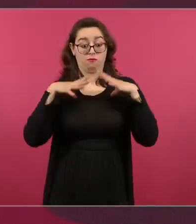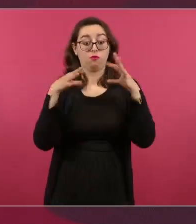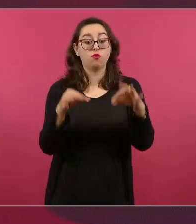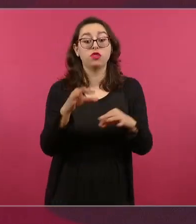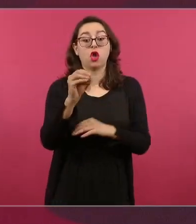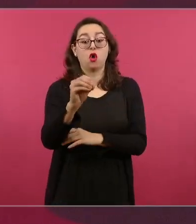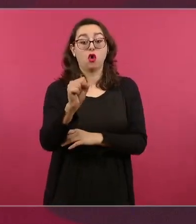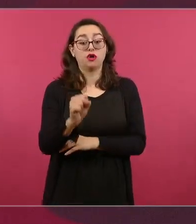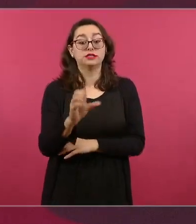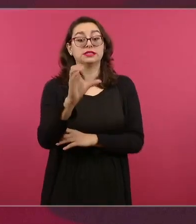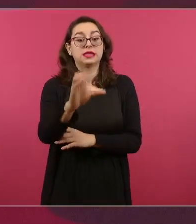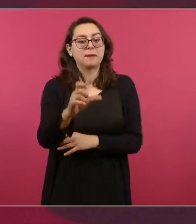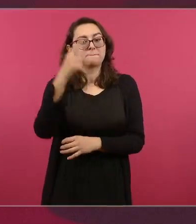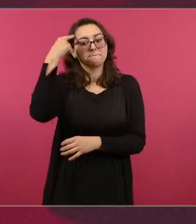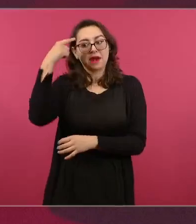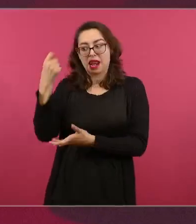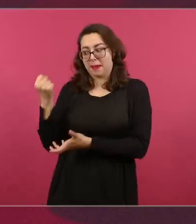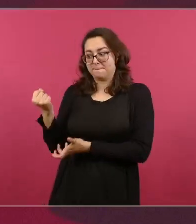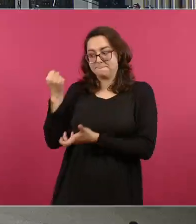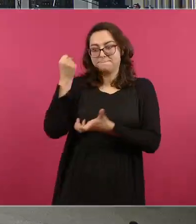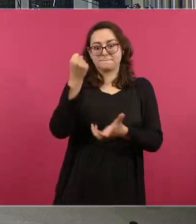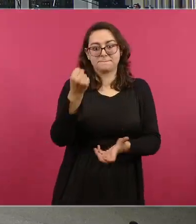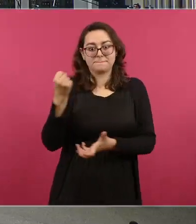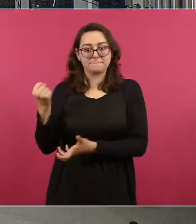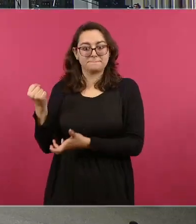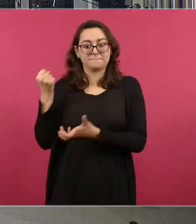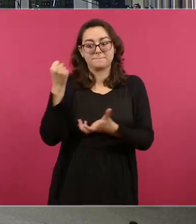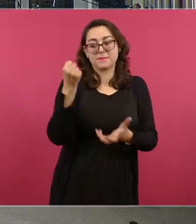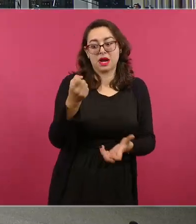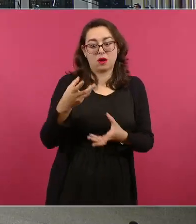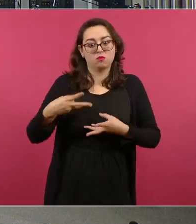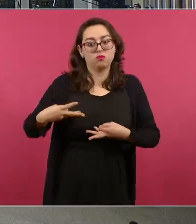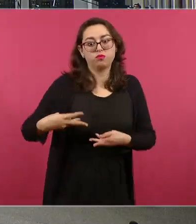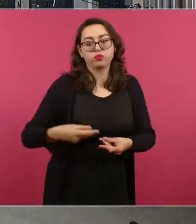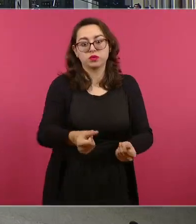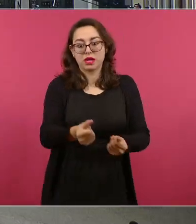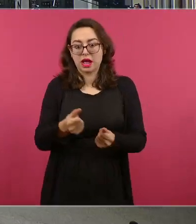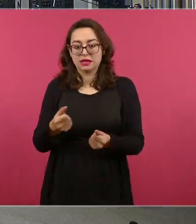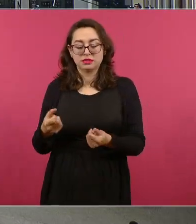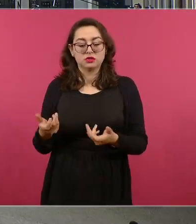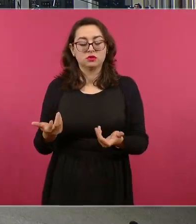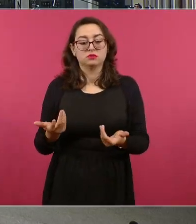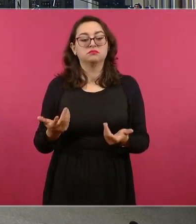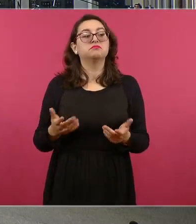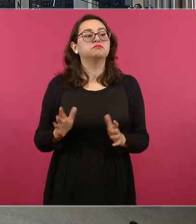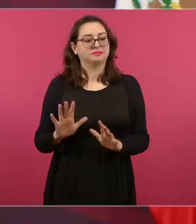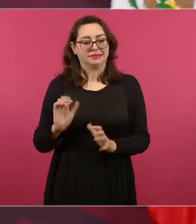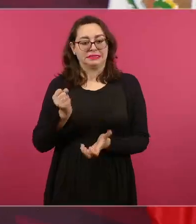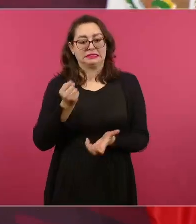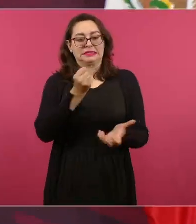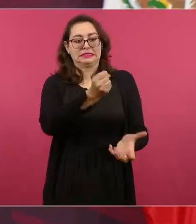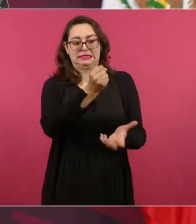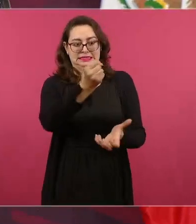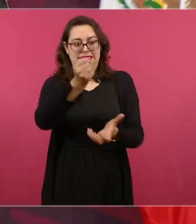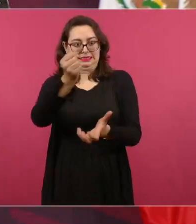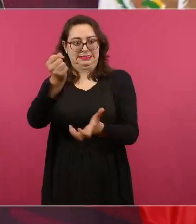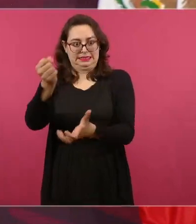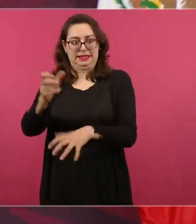que se volteara a ver para otro lado mientras ellos